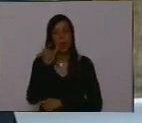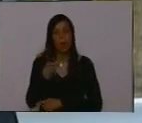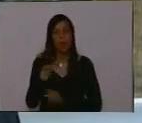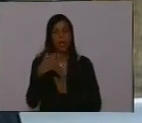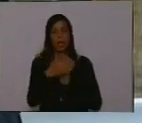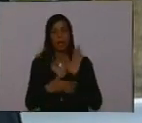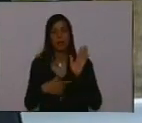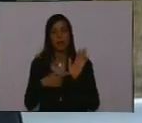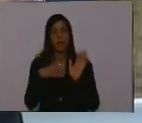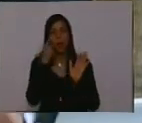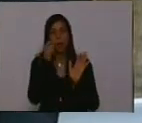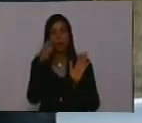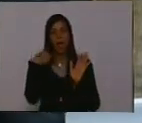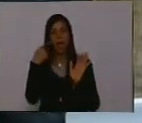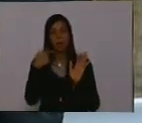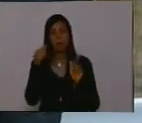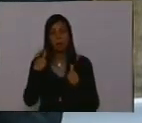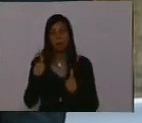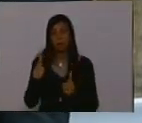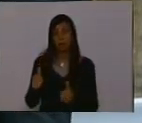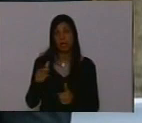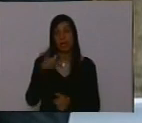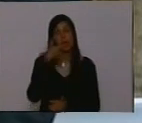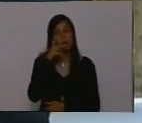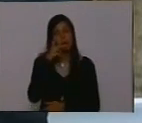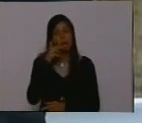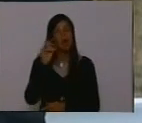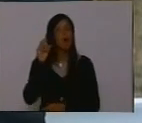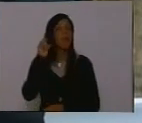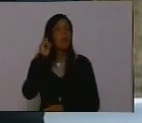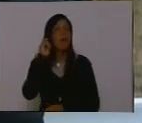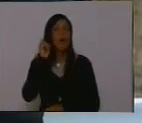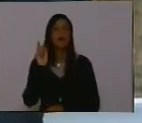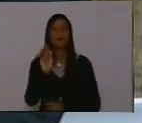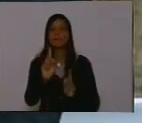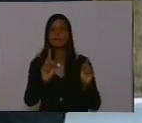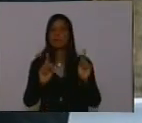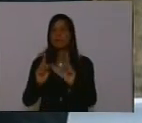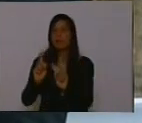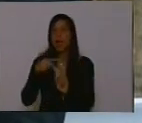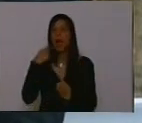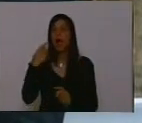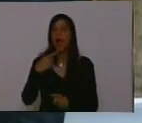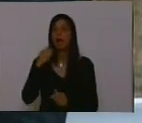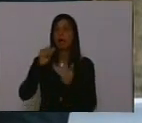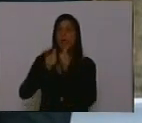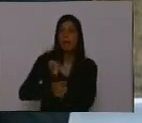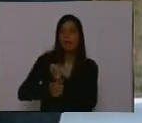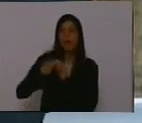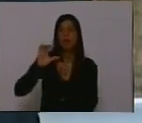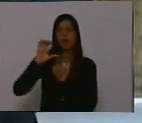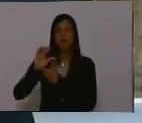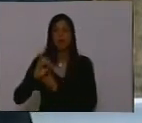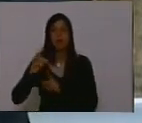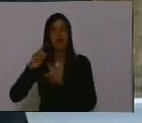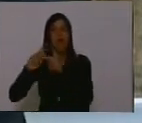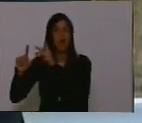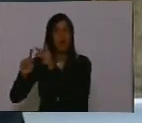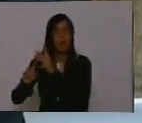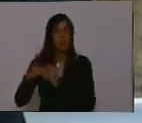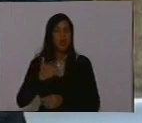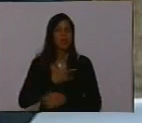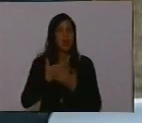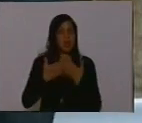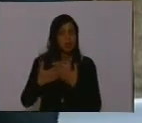capítulo, sino también de las distintas jóvenes que en las distintas áreas reivindicaban